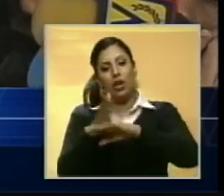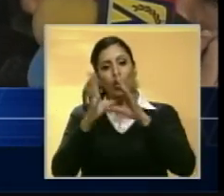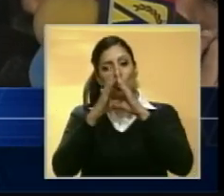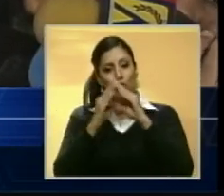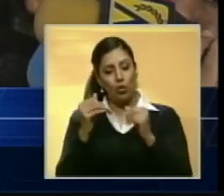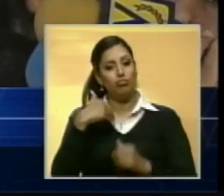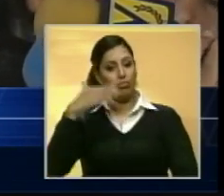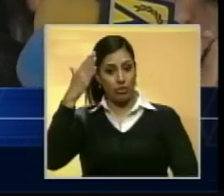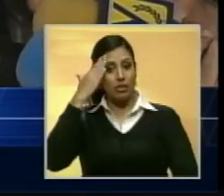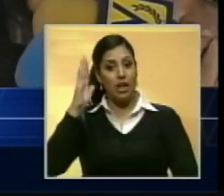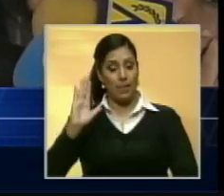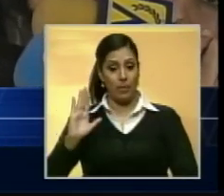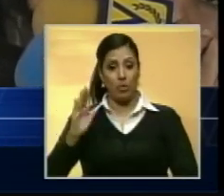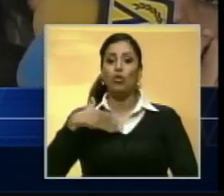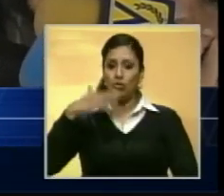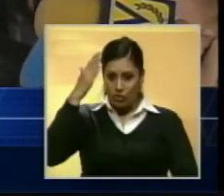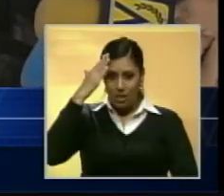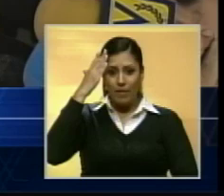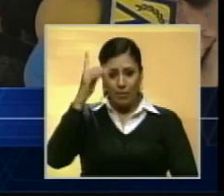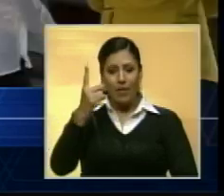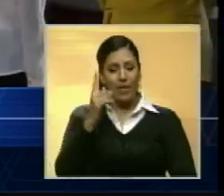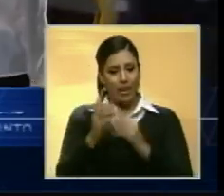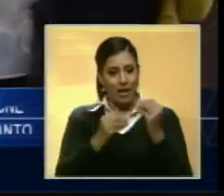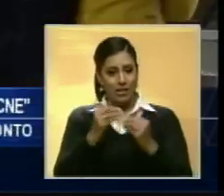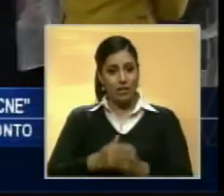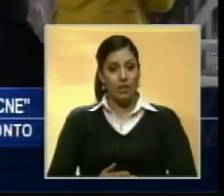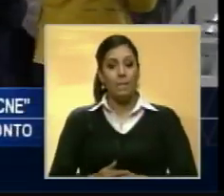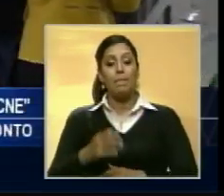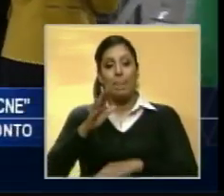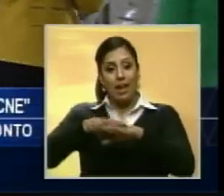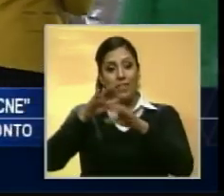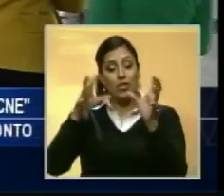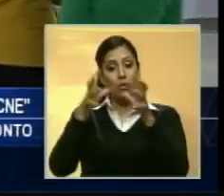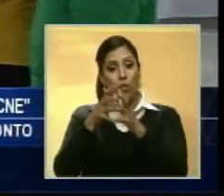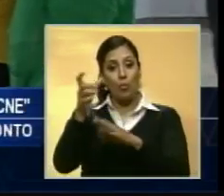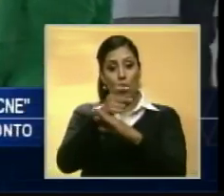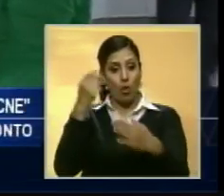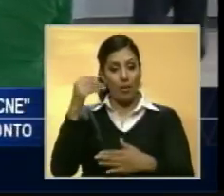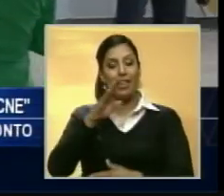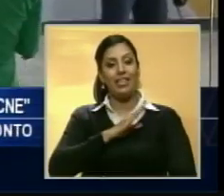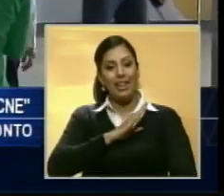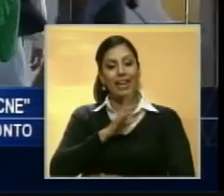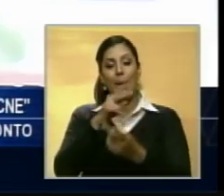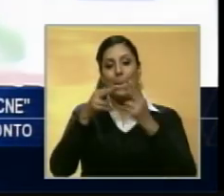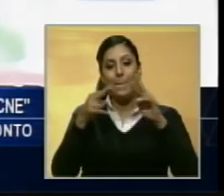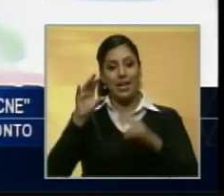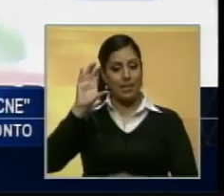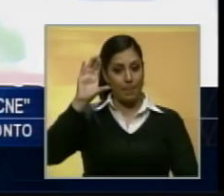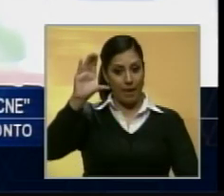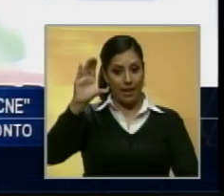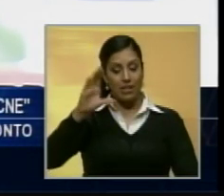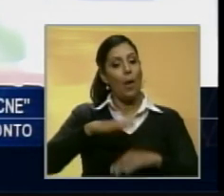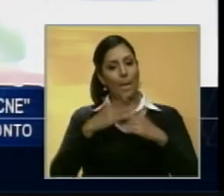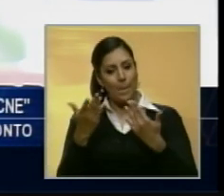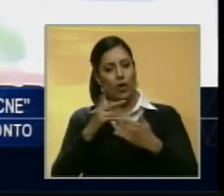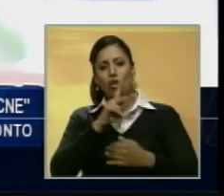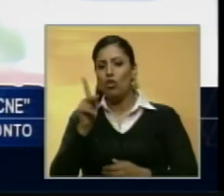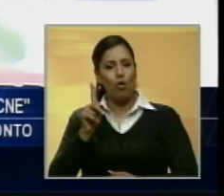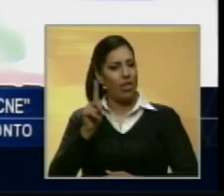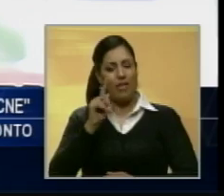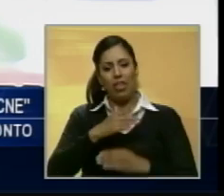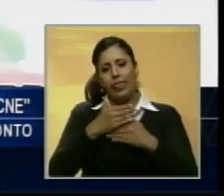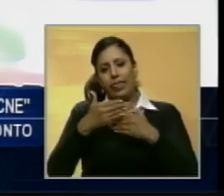esto. Sabemos lo que se está jugando. Manifestó que en manos del ente electoral está la paz de la República, por tanto no